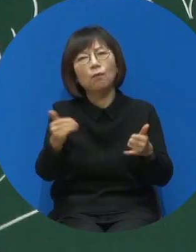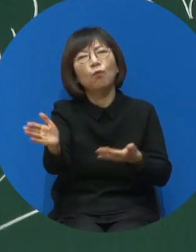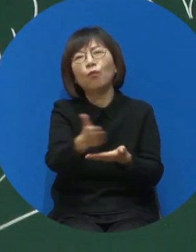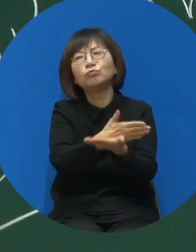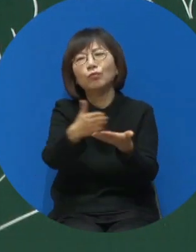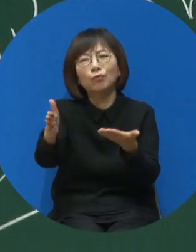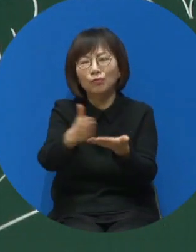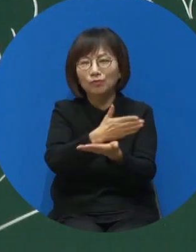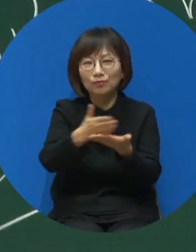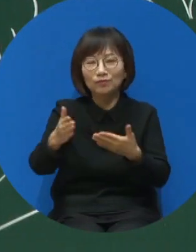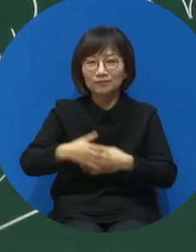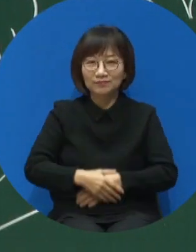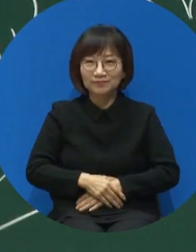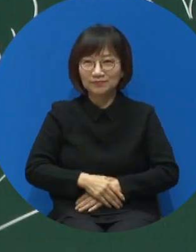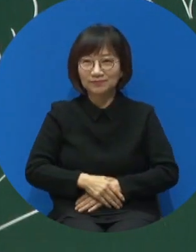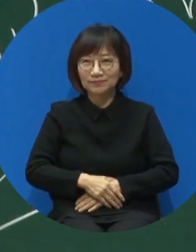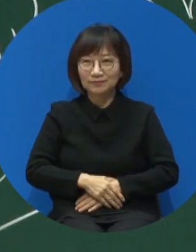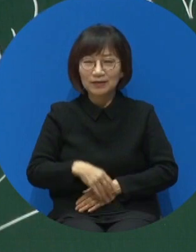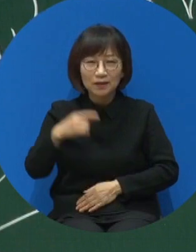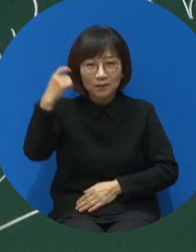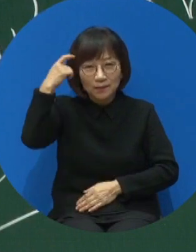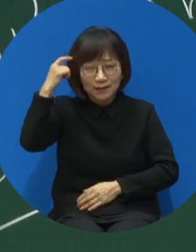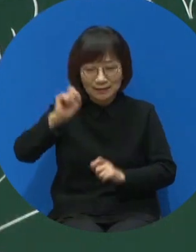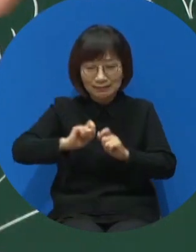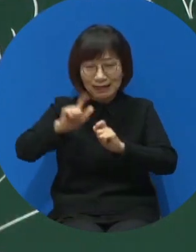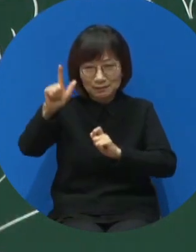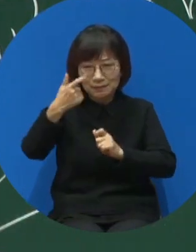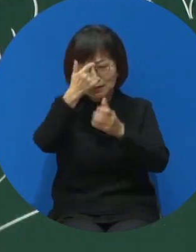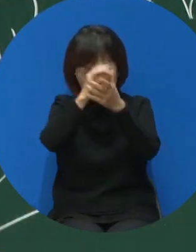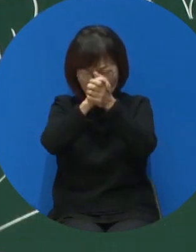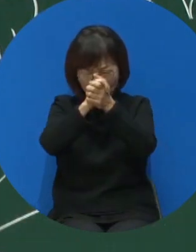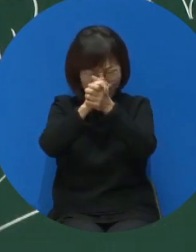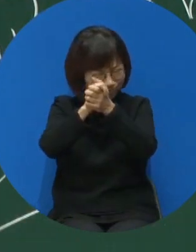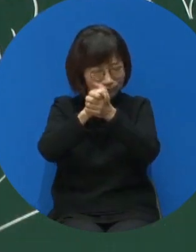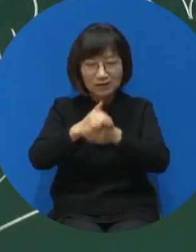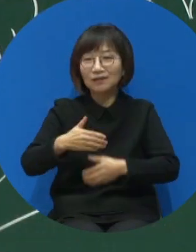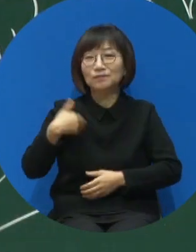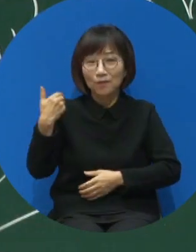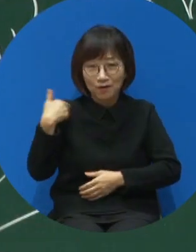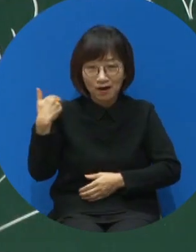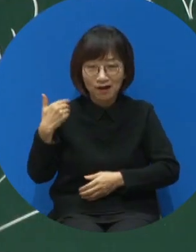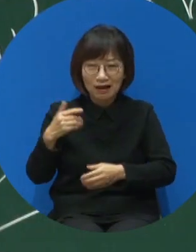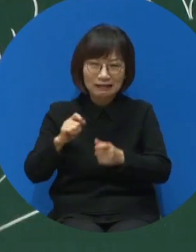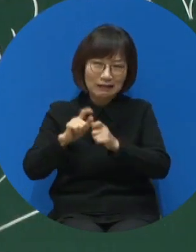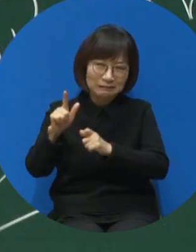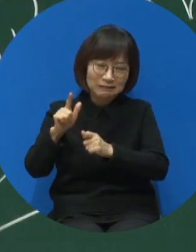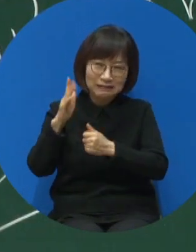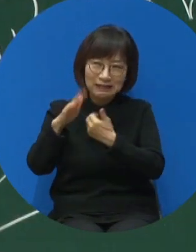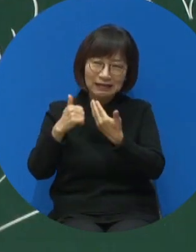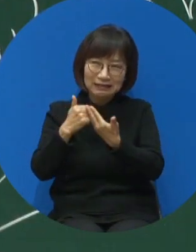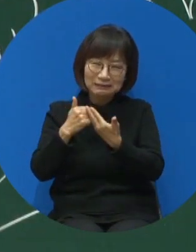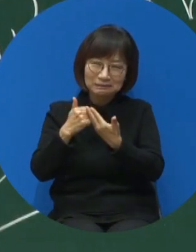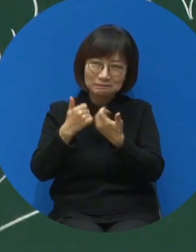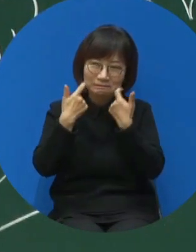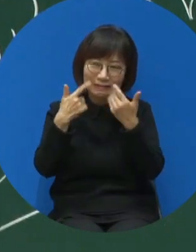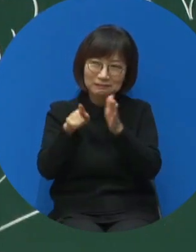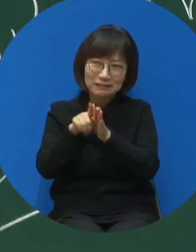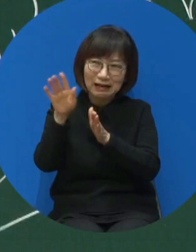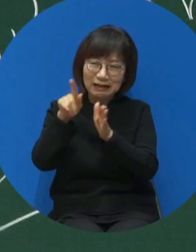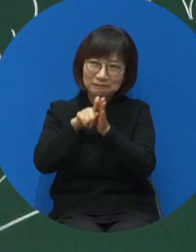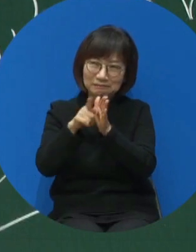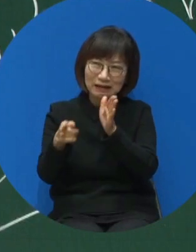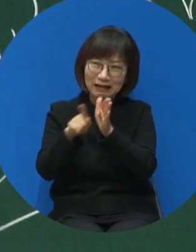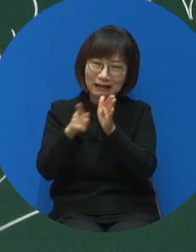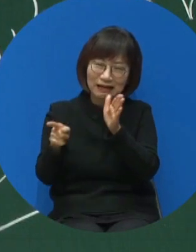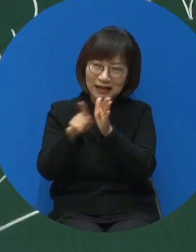mi hijito humor hugo arriba de todo porque la gente no conoce la oración y no cree en dios existe mareo yo